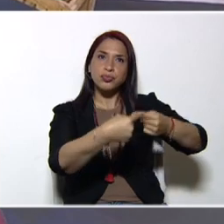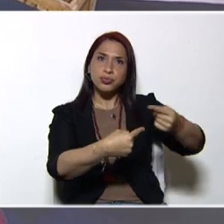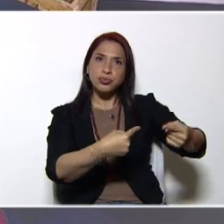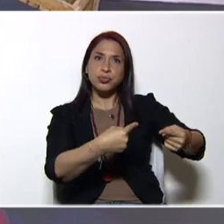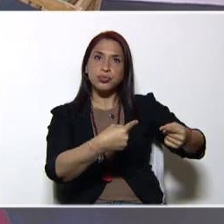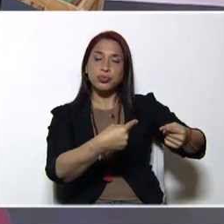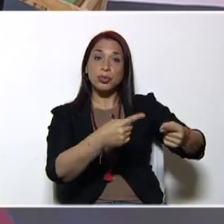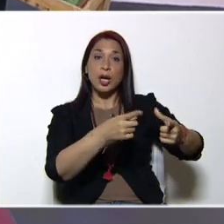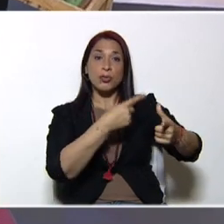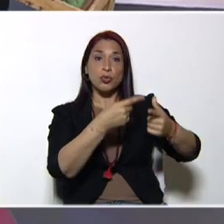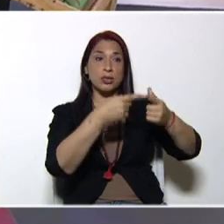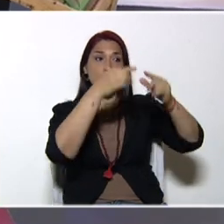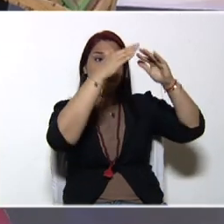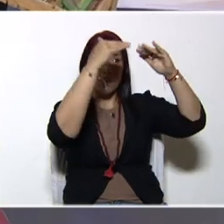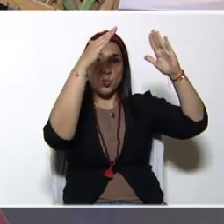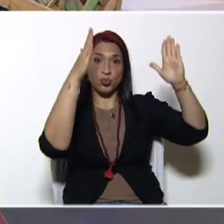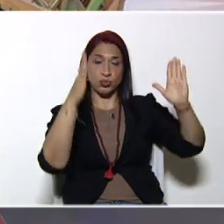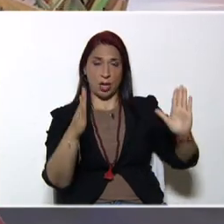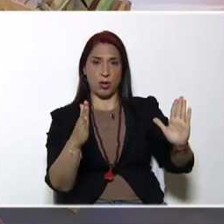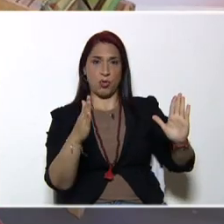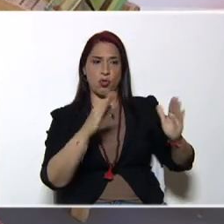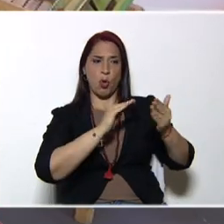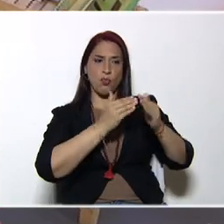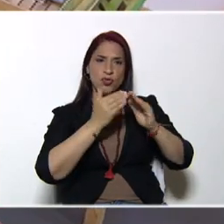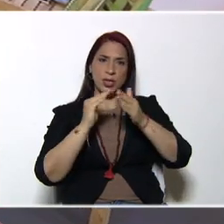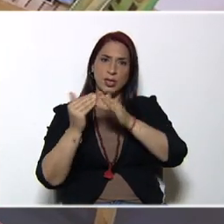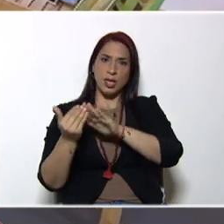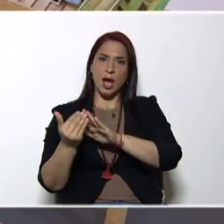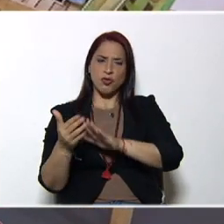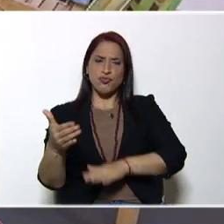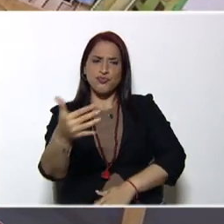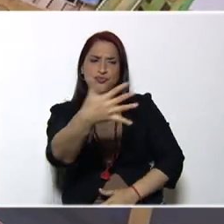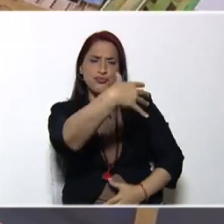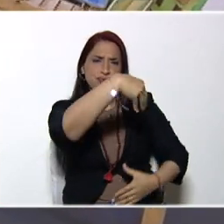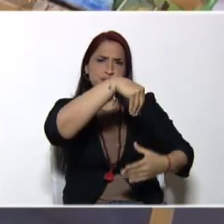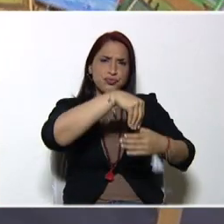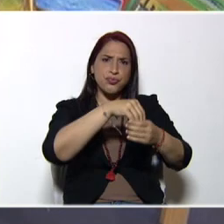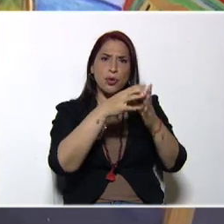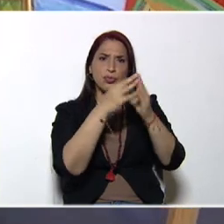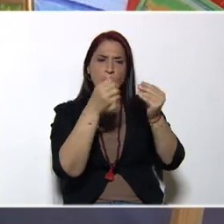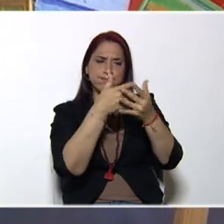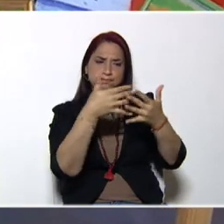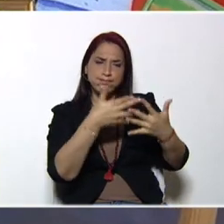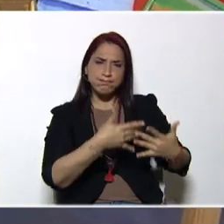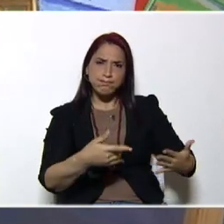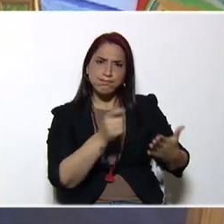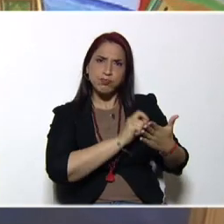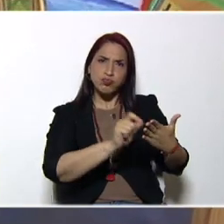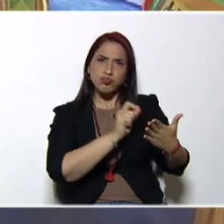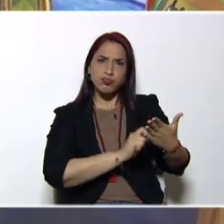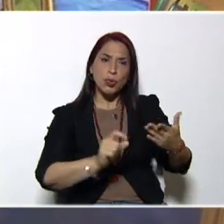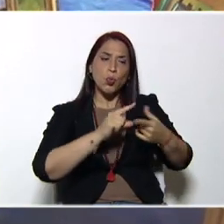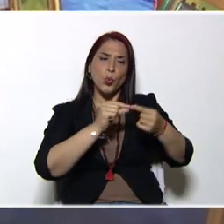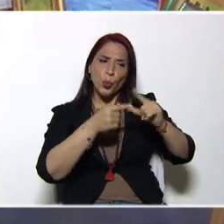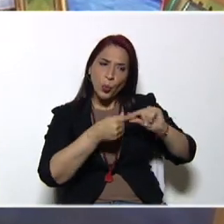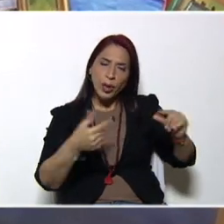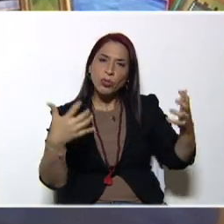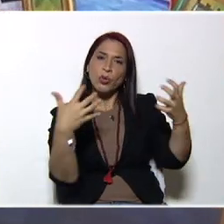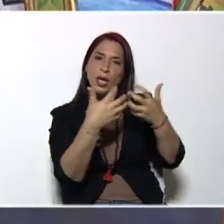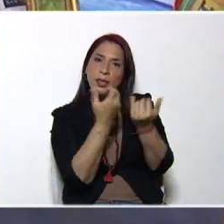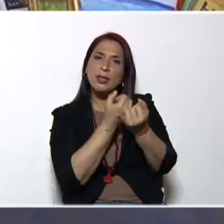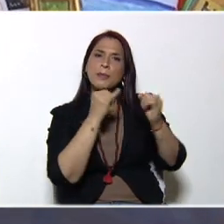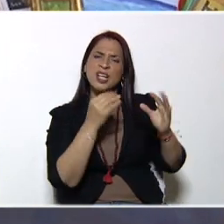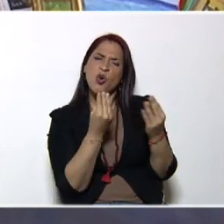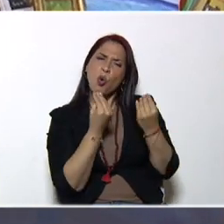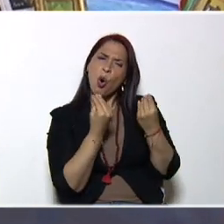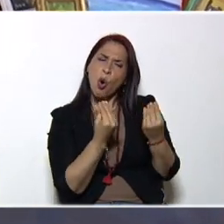Y este museo comunitario recoge todas esas vivencias verbales transcritas, ¿no? Entonces hay cuentos de la guerra de independencia,